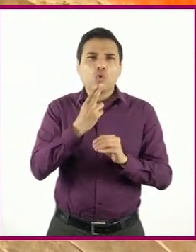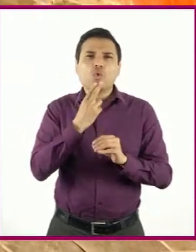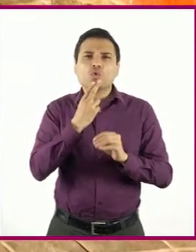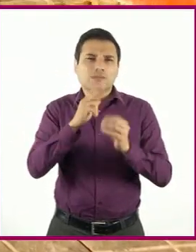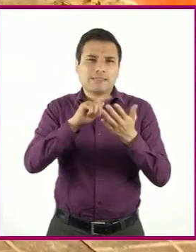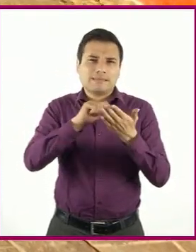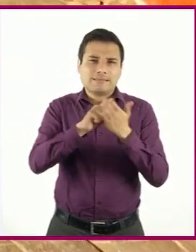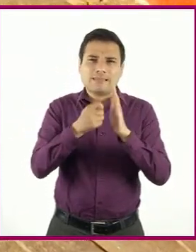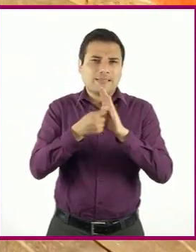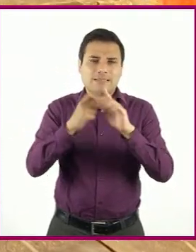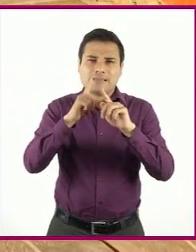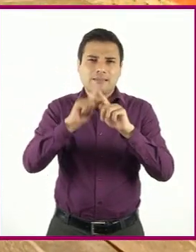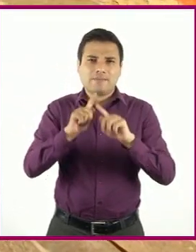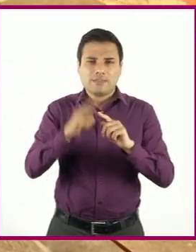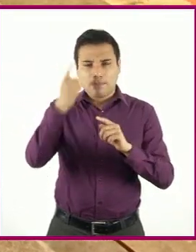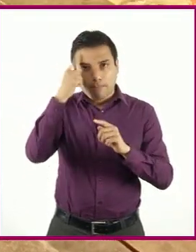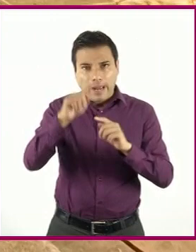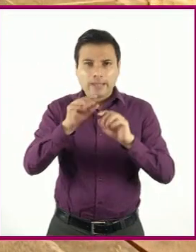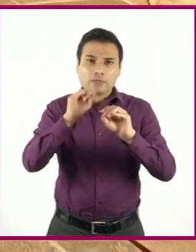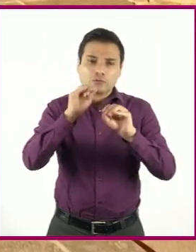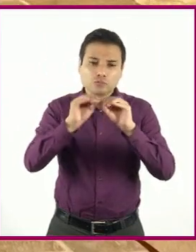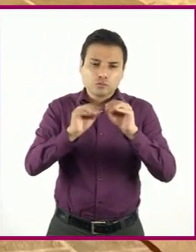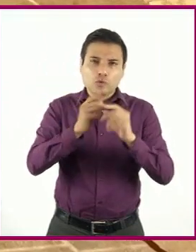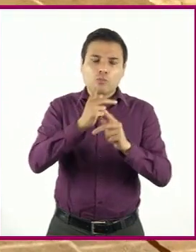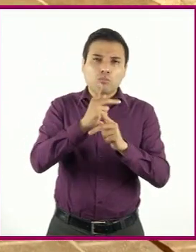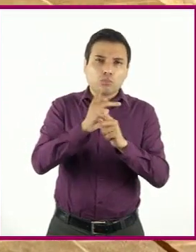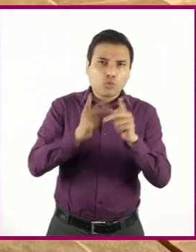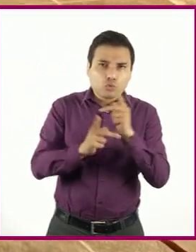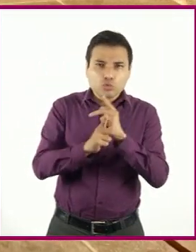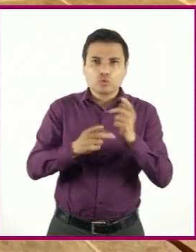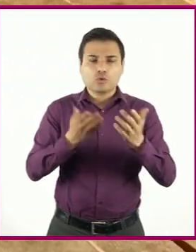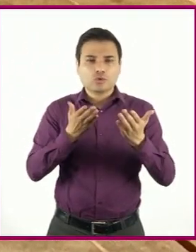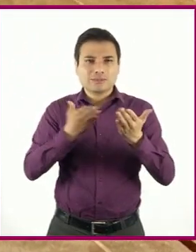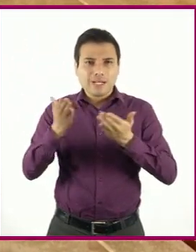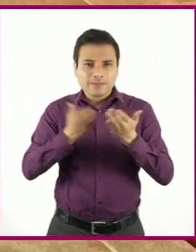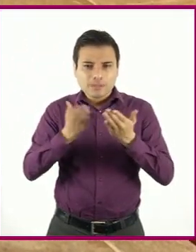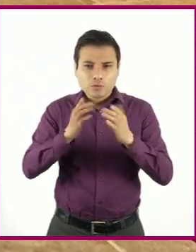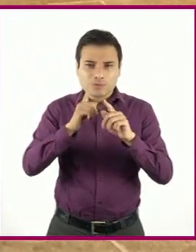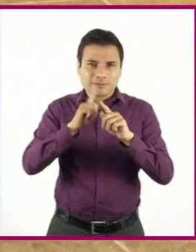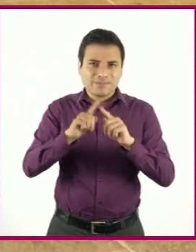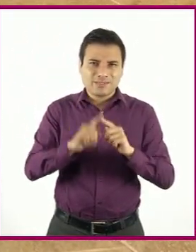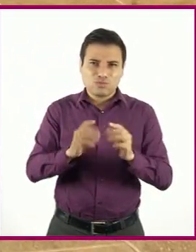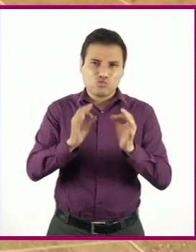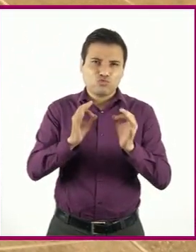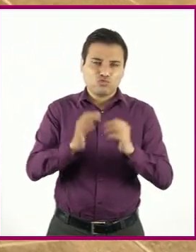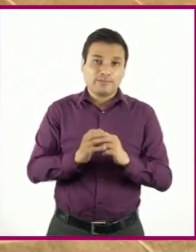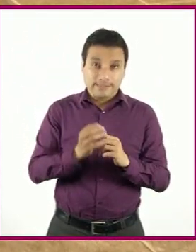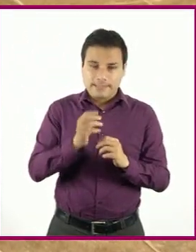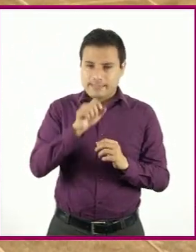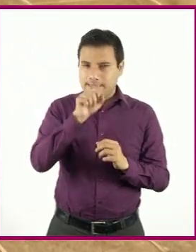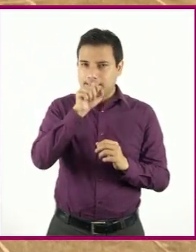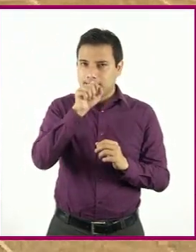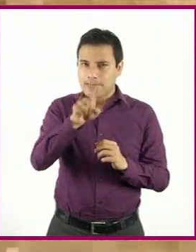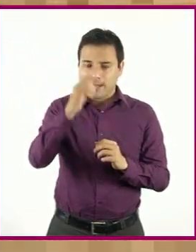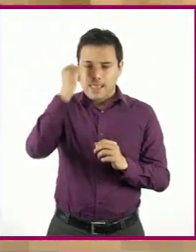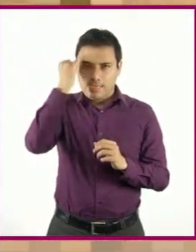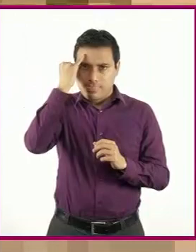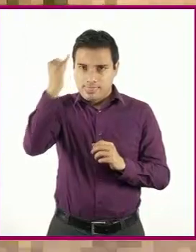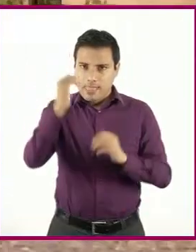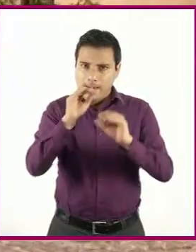de productos, servicios y sistemas en situaciones reales, sin dejar atrás la creatividad y el manejo de los